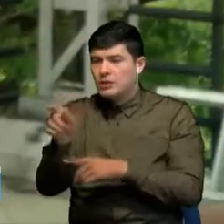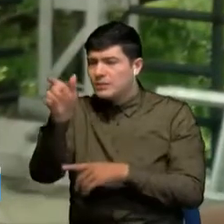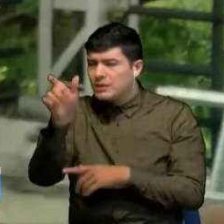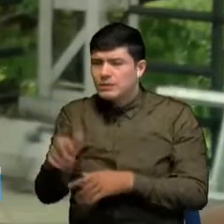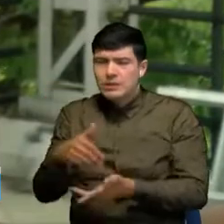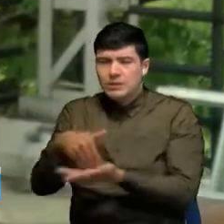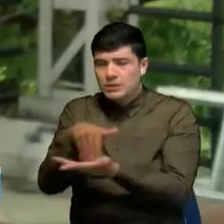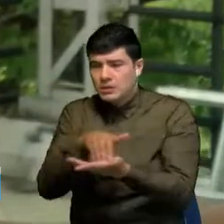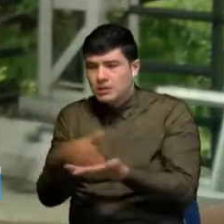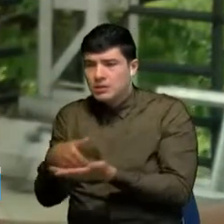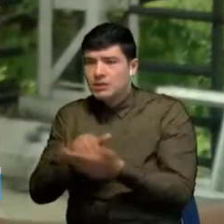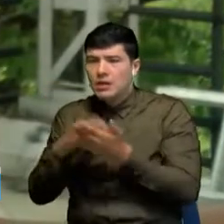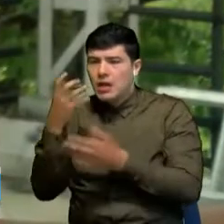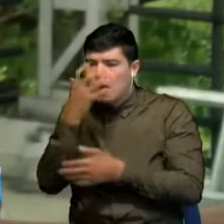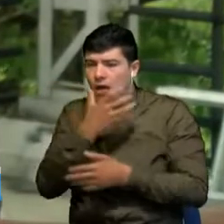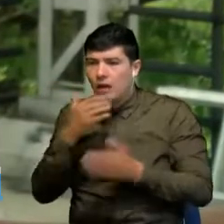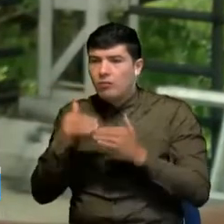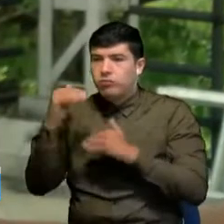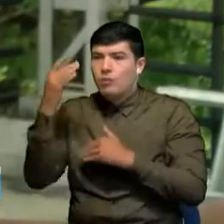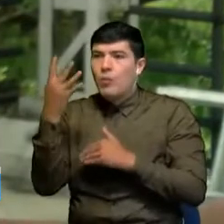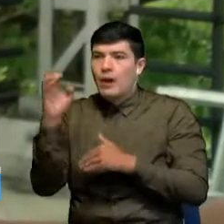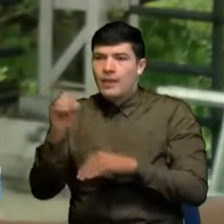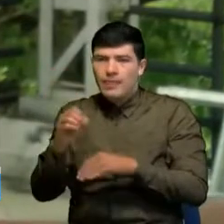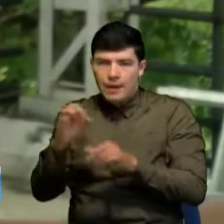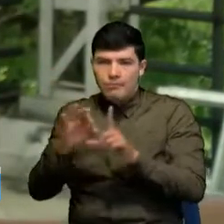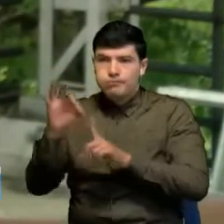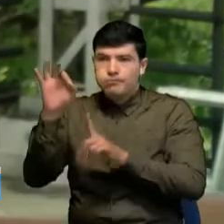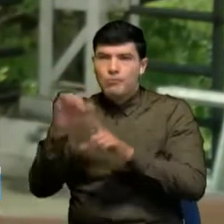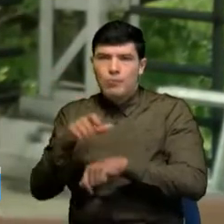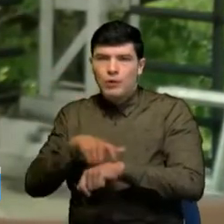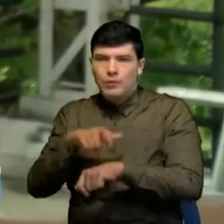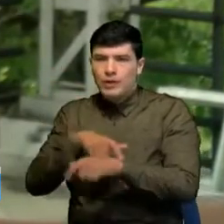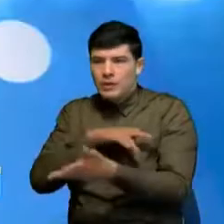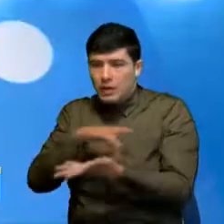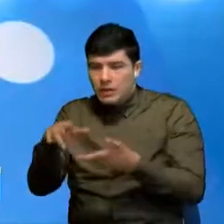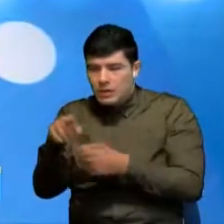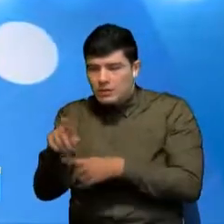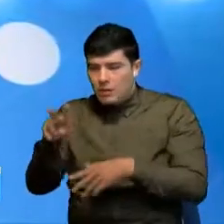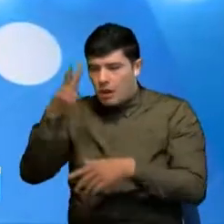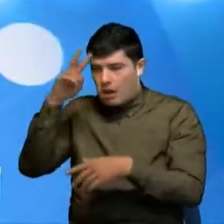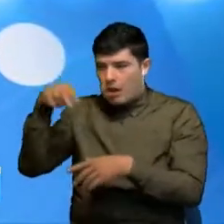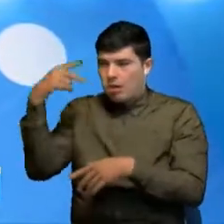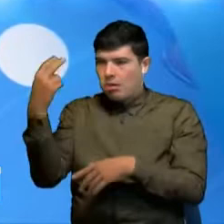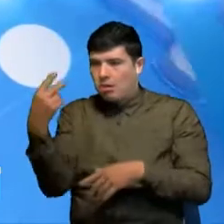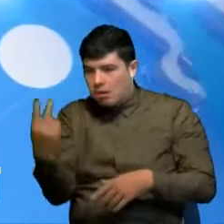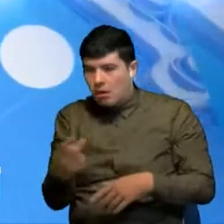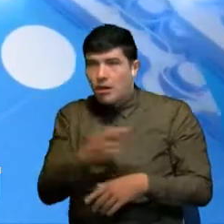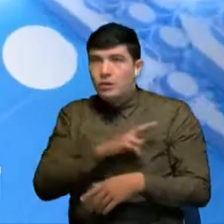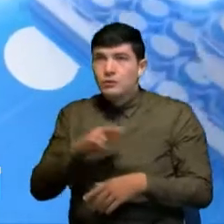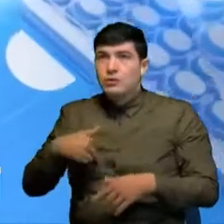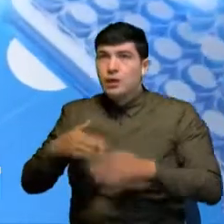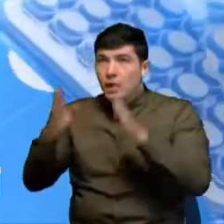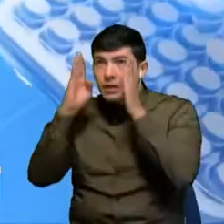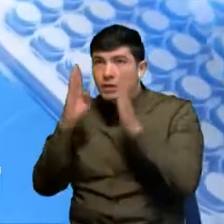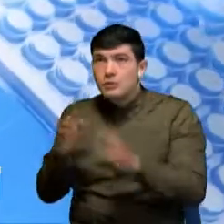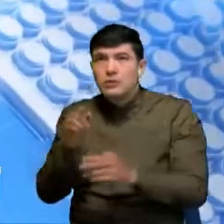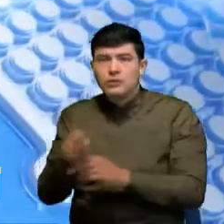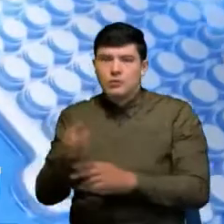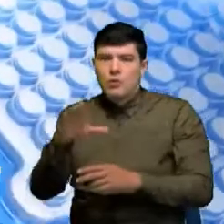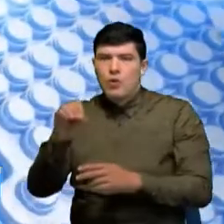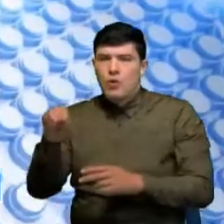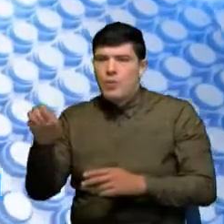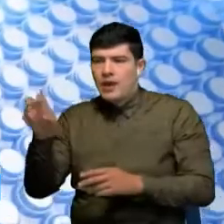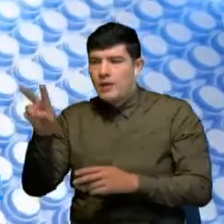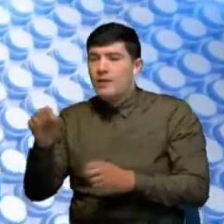entrando una fiebre de 40 grados en el momento de la urgencia se me desmayo y estamos ahí pendiente a que comerá nos autorice la